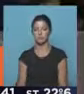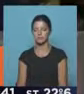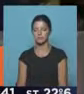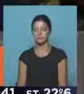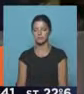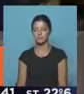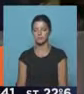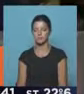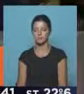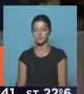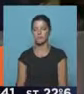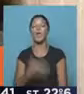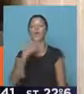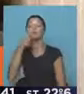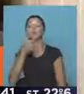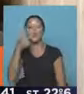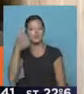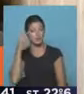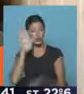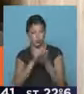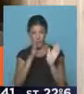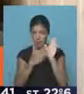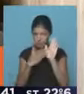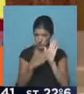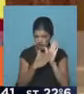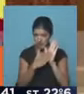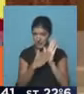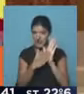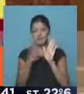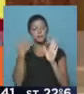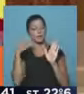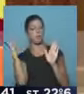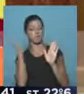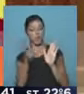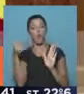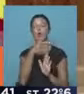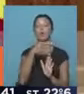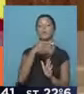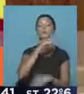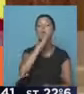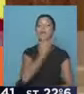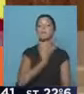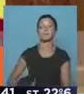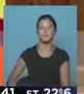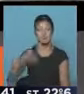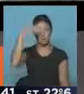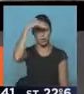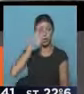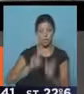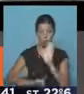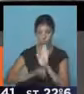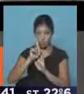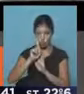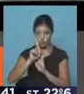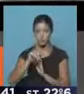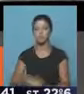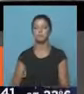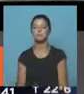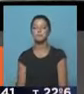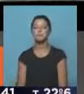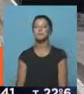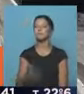La oposición de China a estas pruebas es sin duda el impacto más contundente que recibió el líder norcoreano Kim Jong-un. El pasado 18